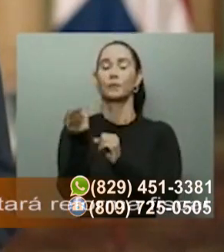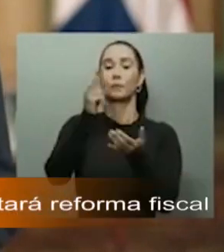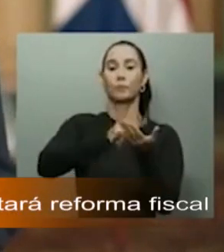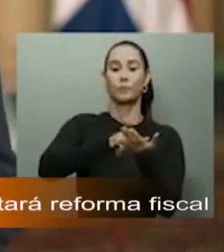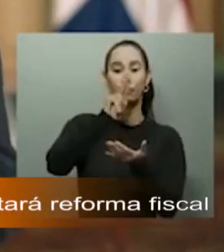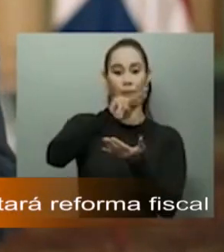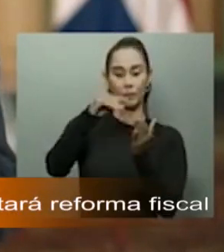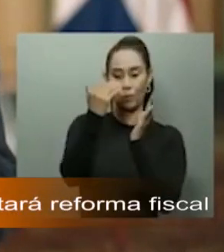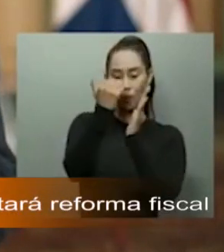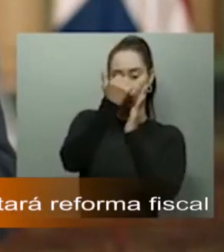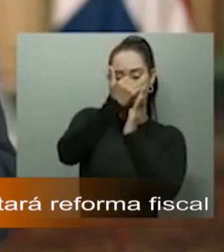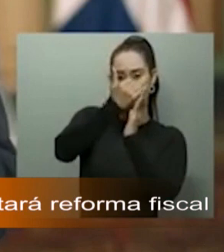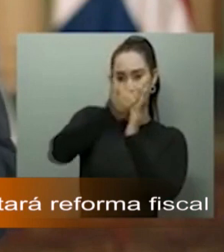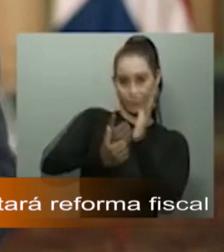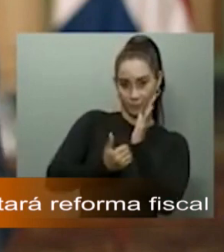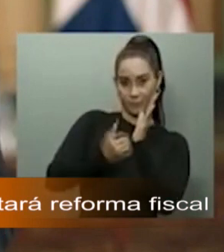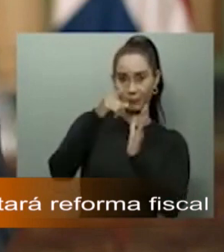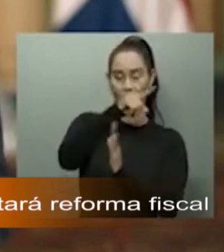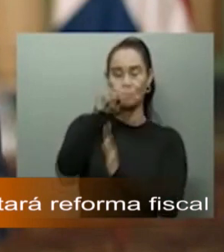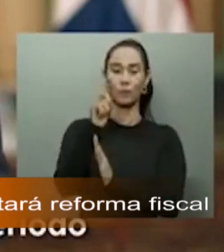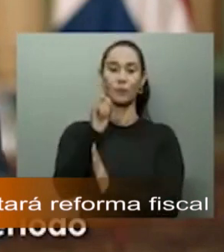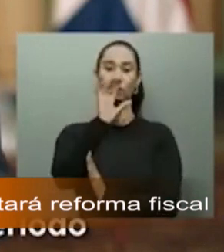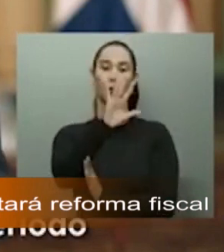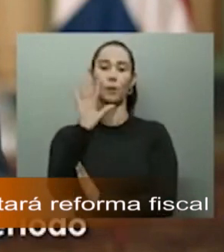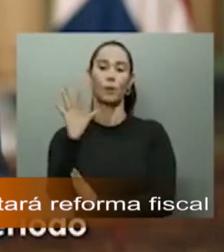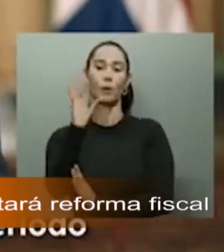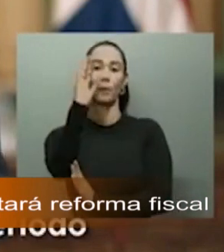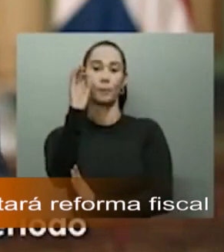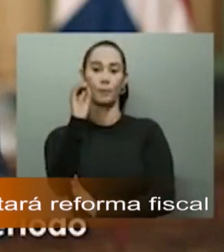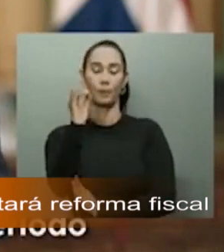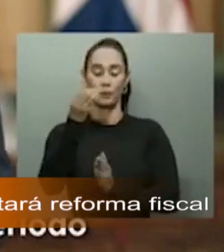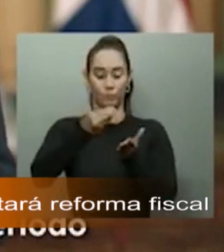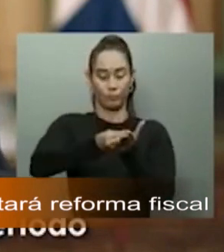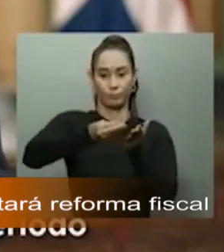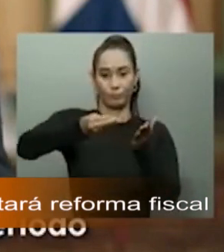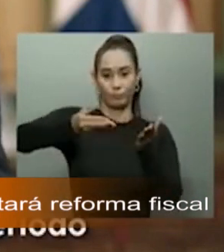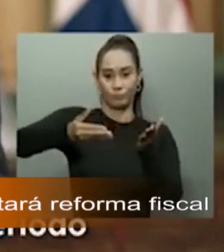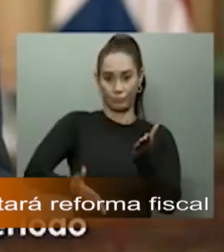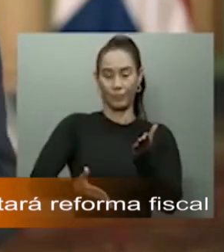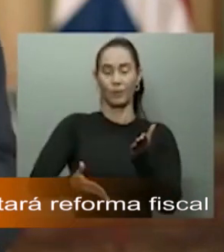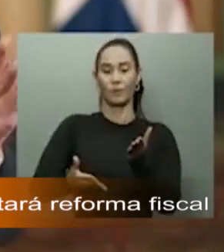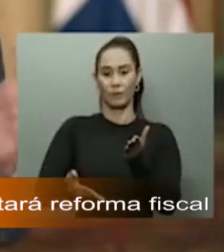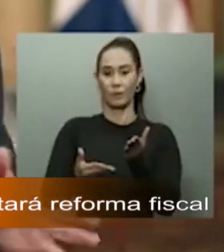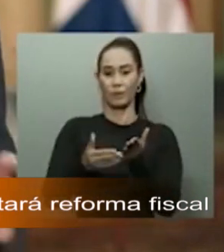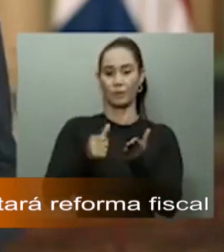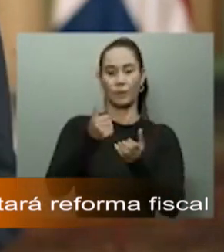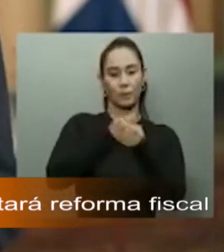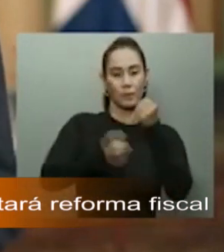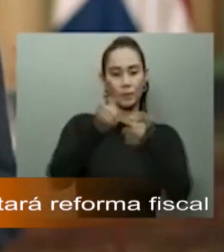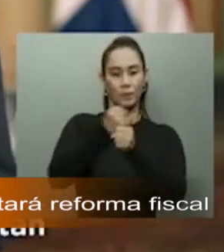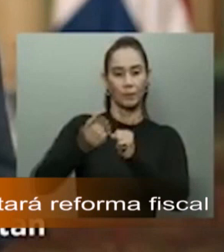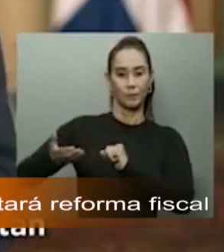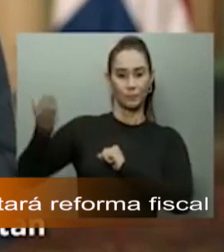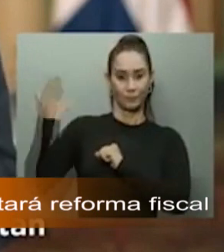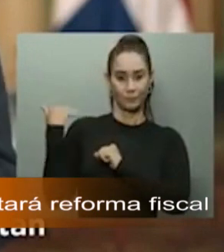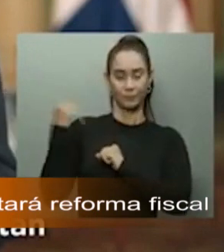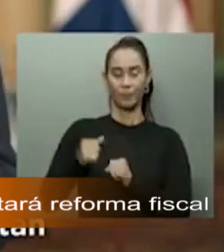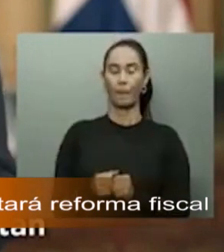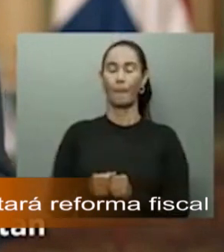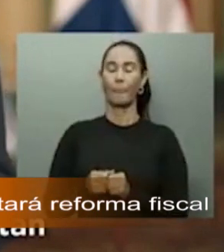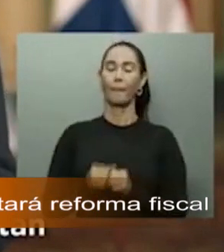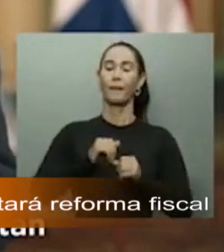en un breve discurso en horas de la noche de ayer el presidente de la república luís abinader corona anunció que su gobierno